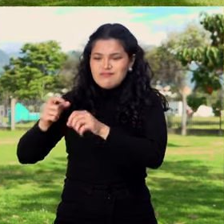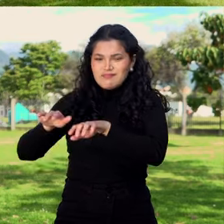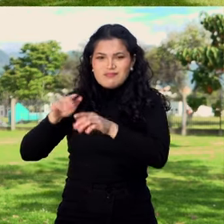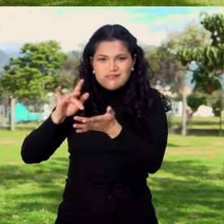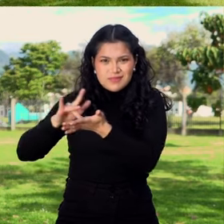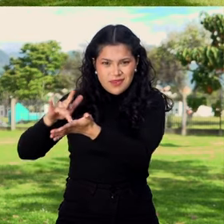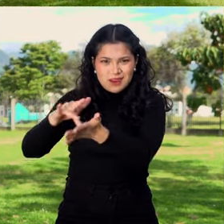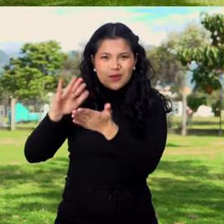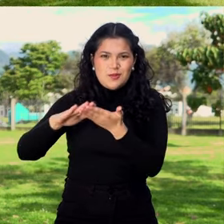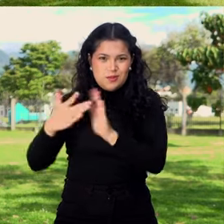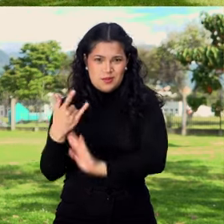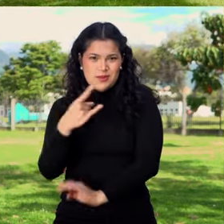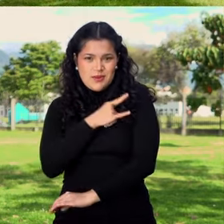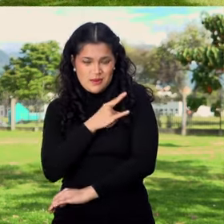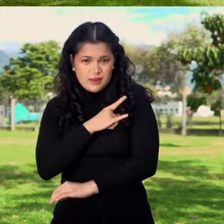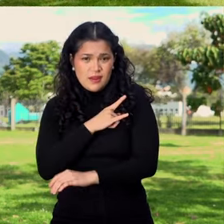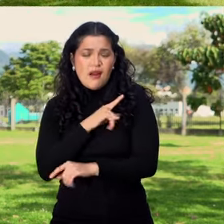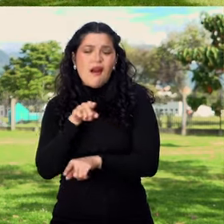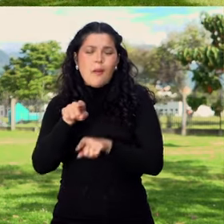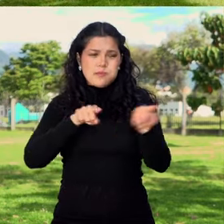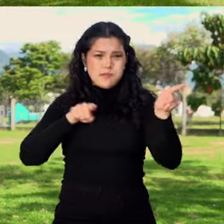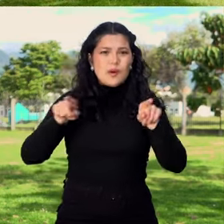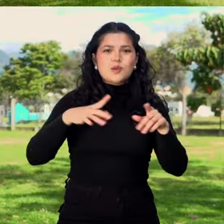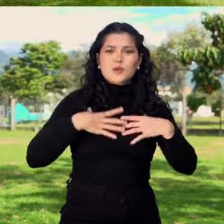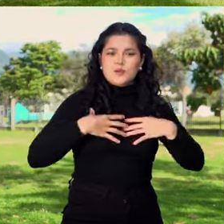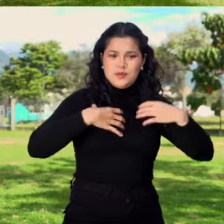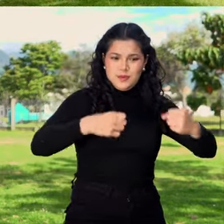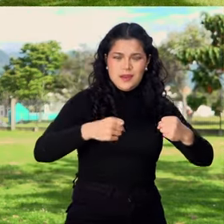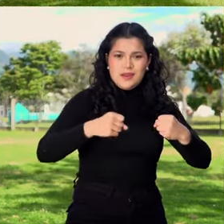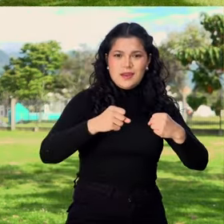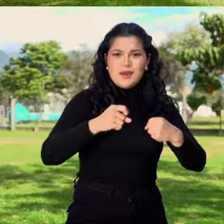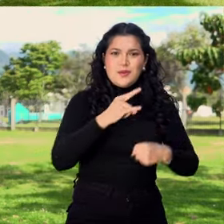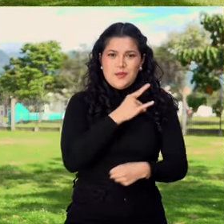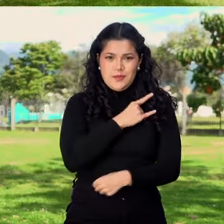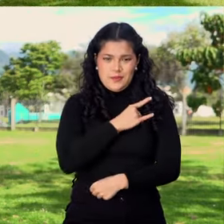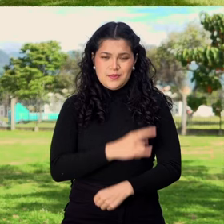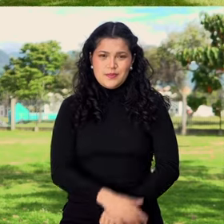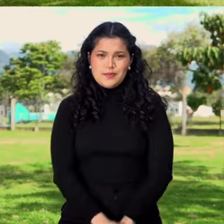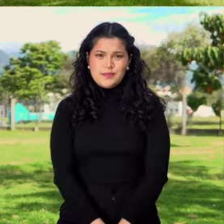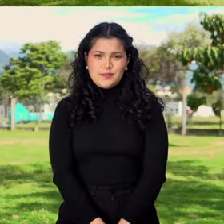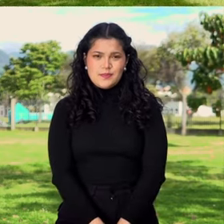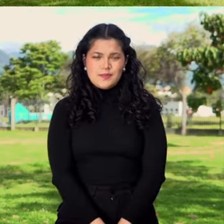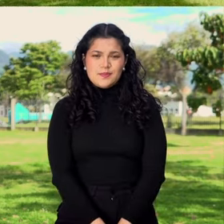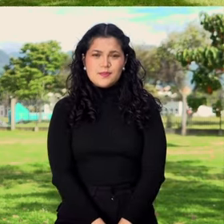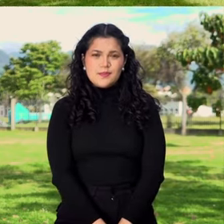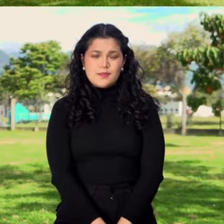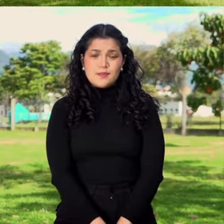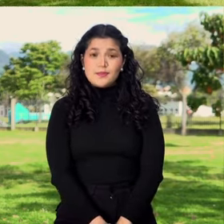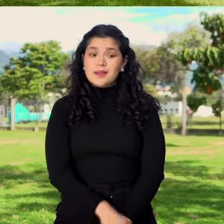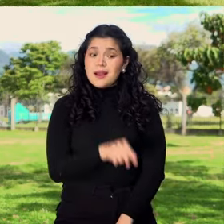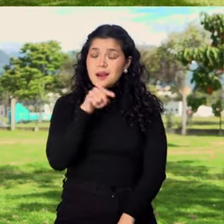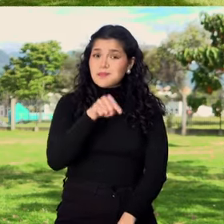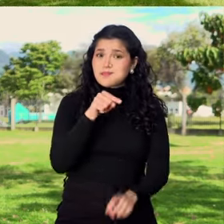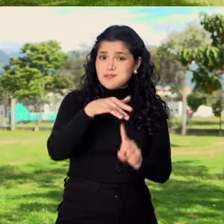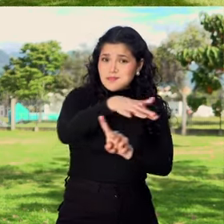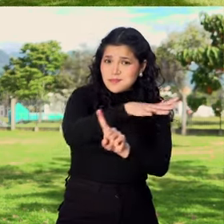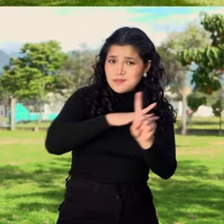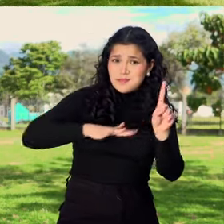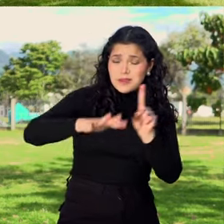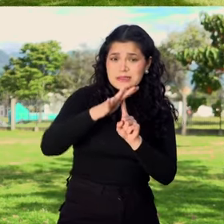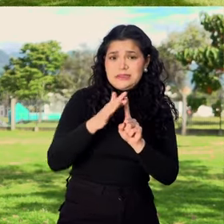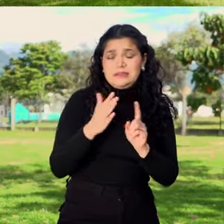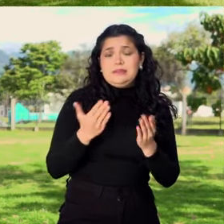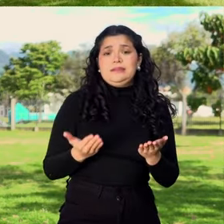se llevaron a cabo en algunas de nuestras sedes de la universidad en este contexto